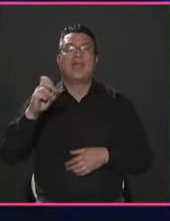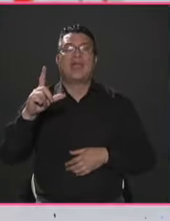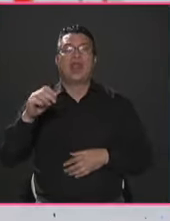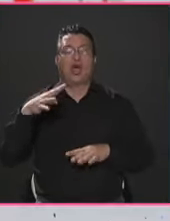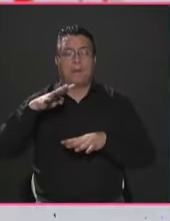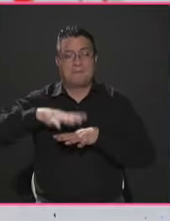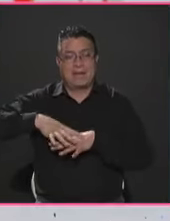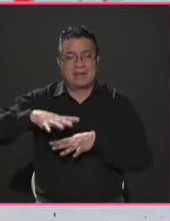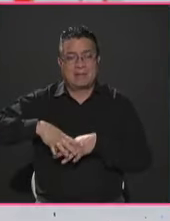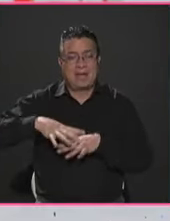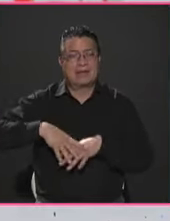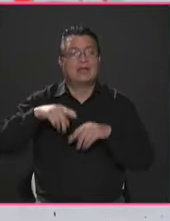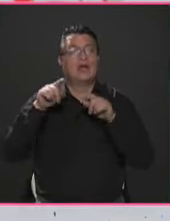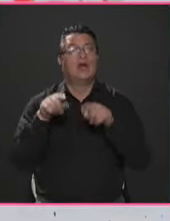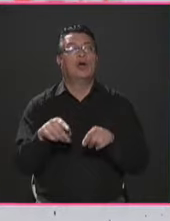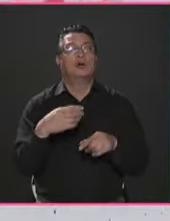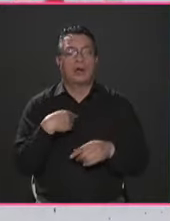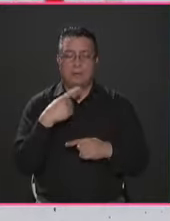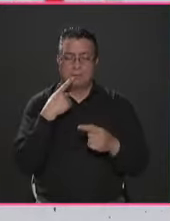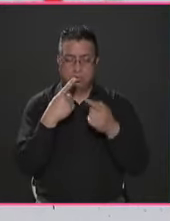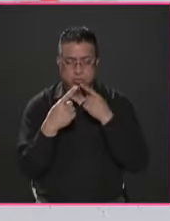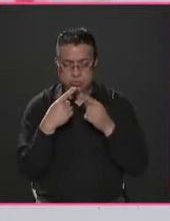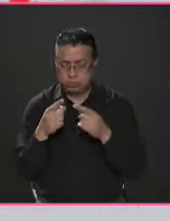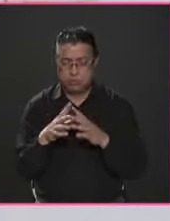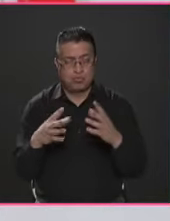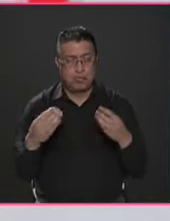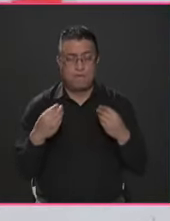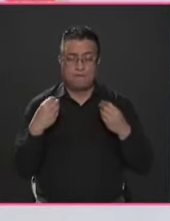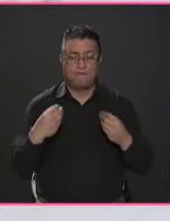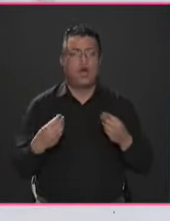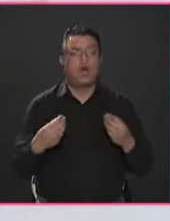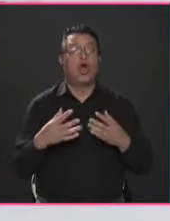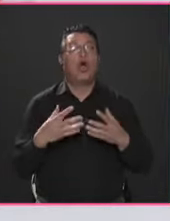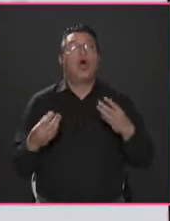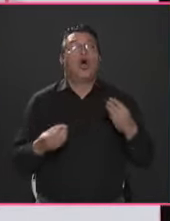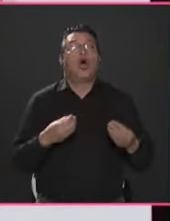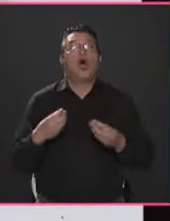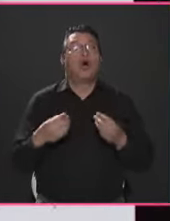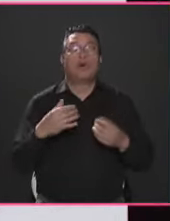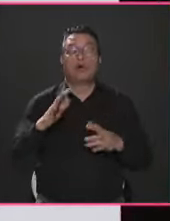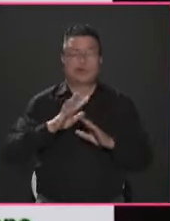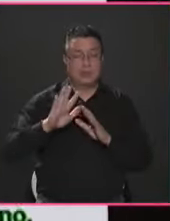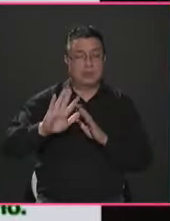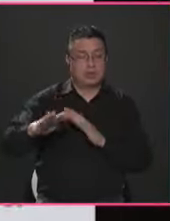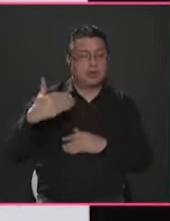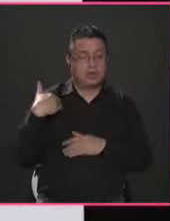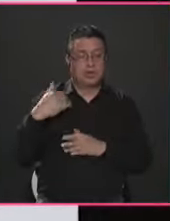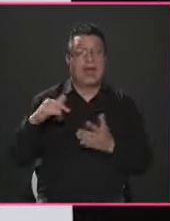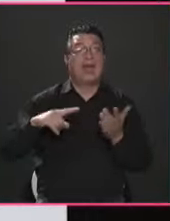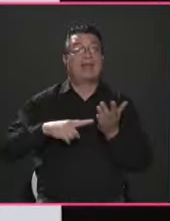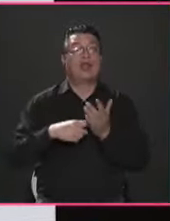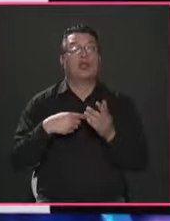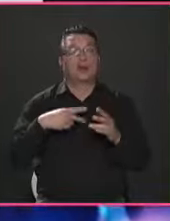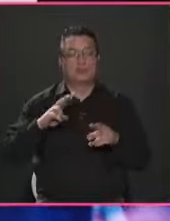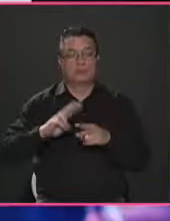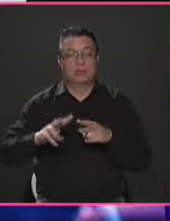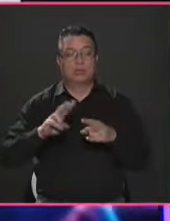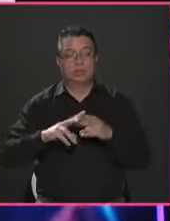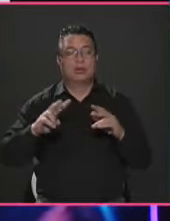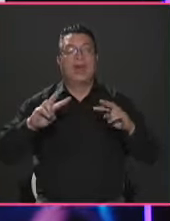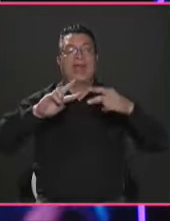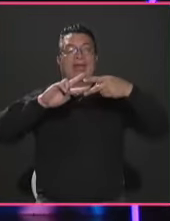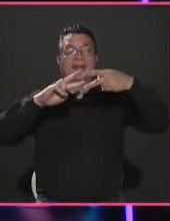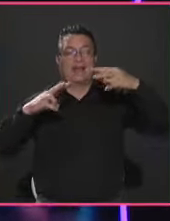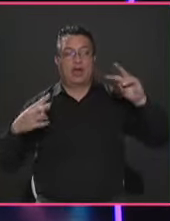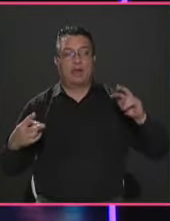ahí teníamos una consulta super básica que era bueno como independiente de la tecnología se construye un genoma porque